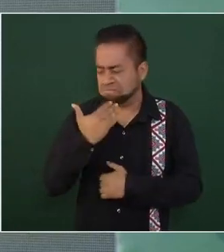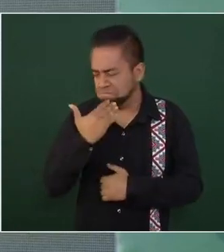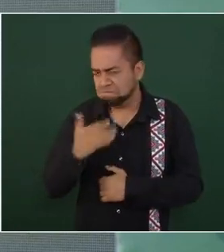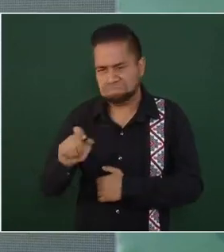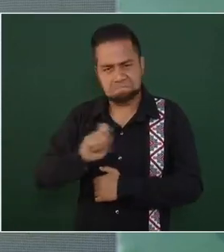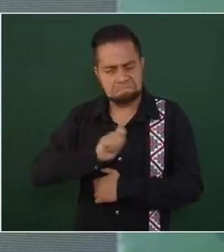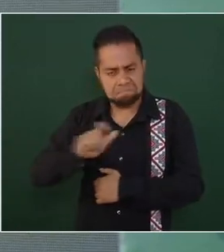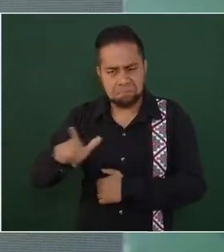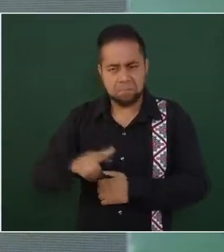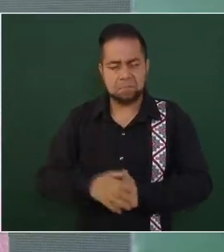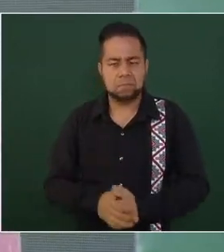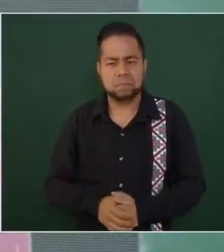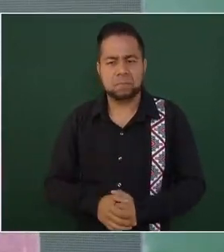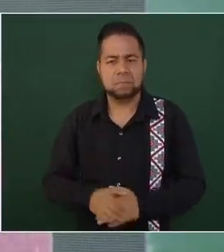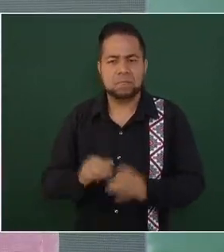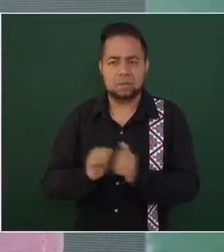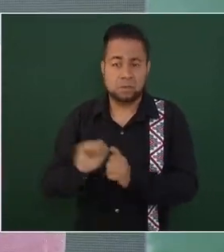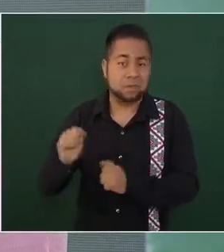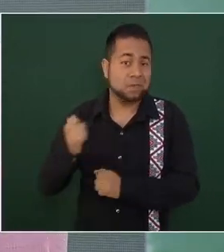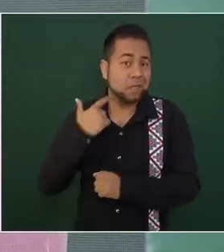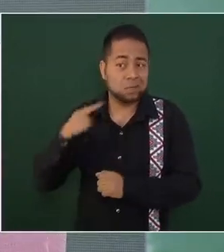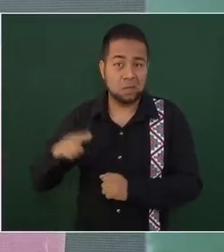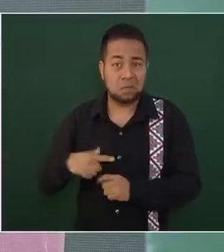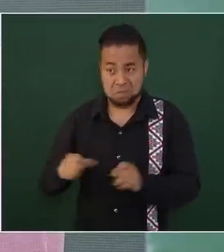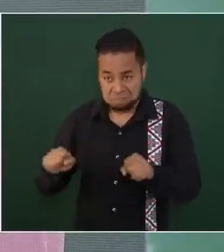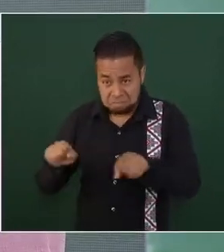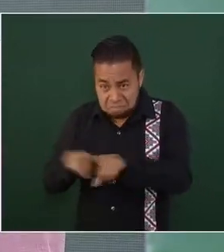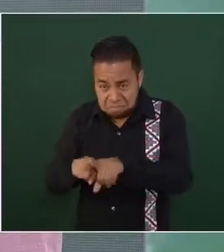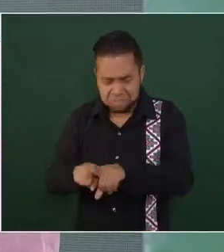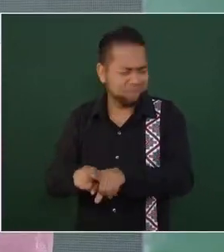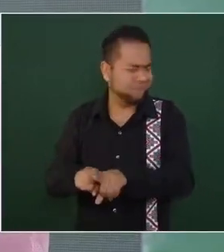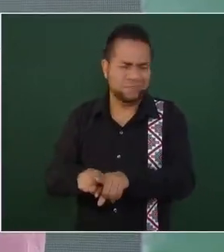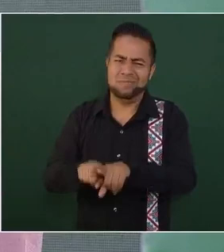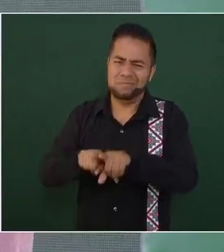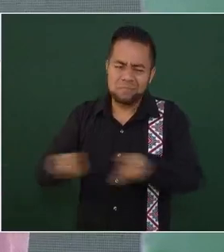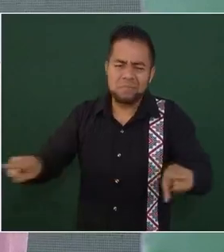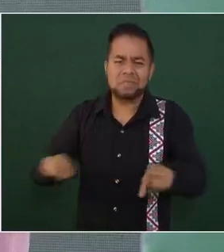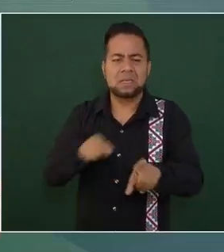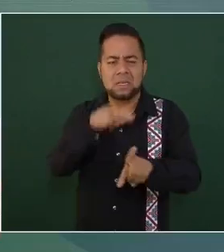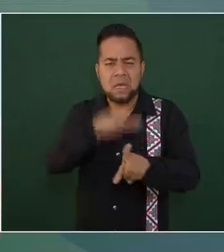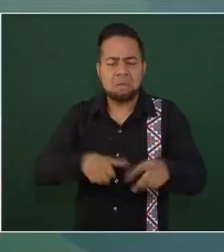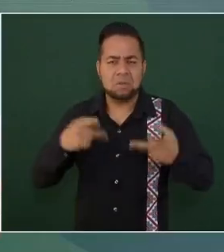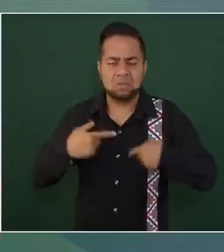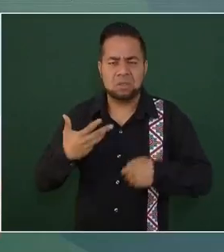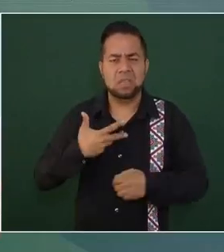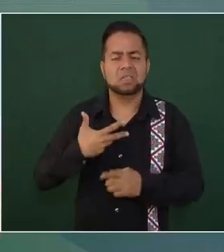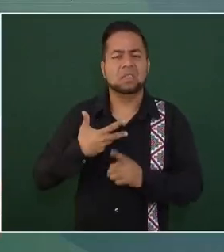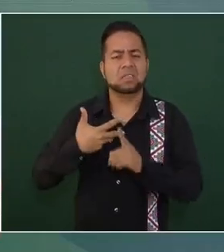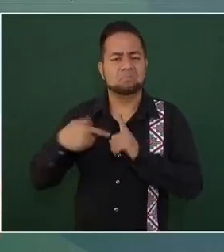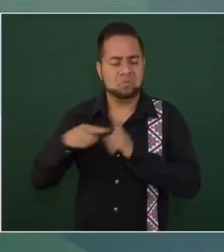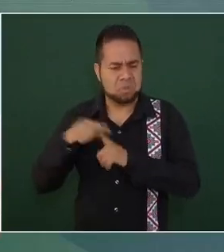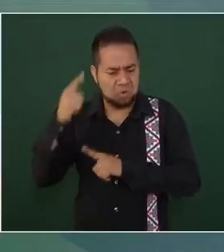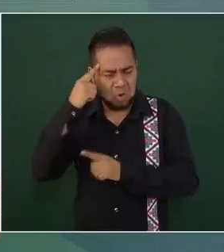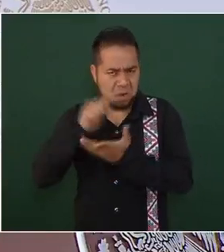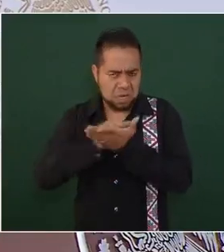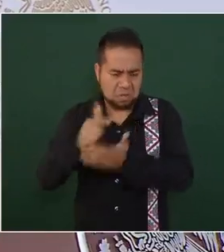nada que ver con los que pasaron por ahí estamos hablando de gente con convicciones honestos